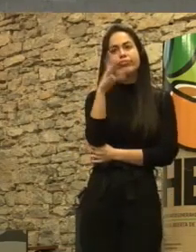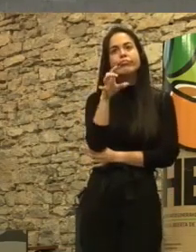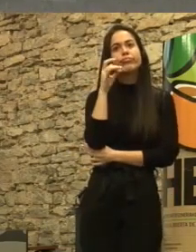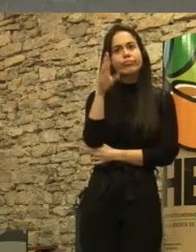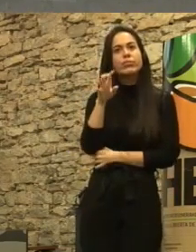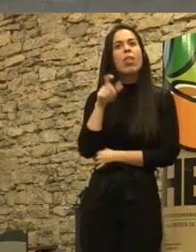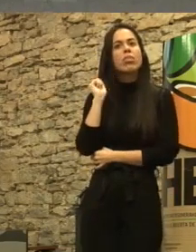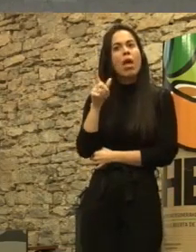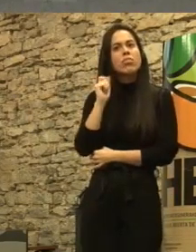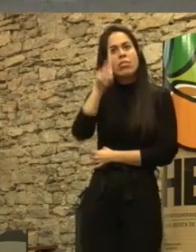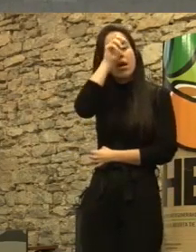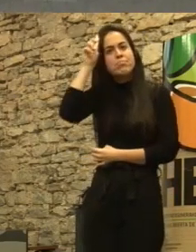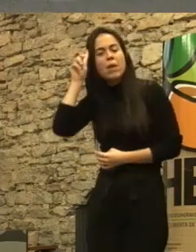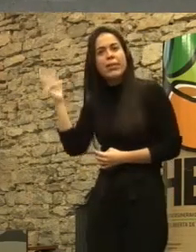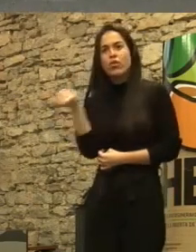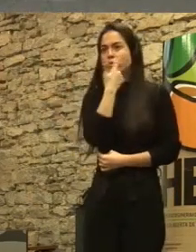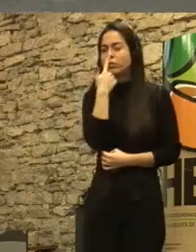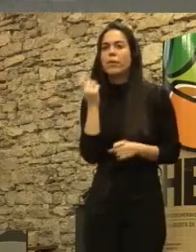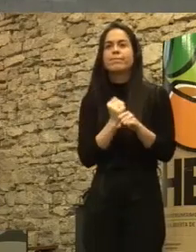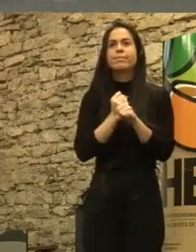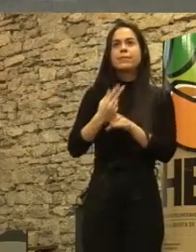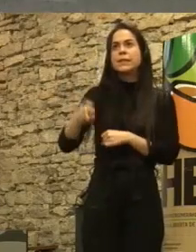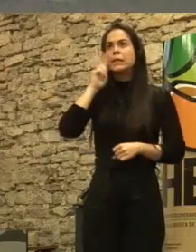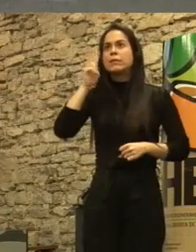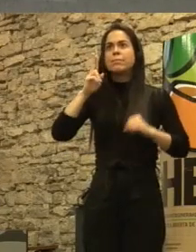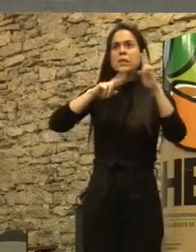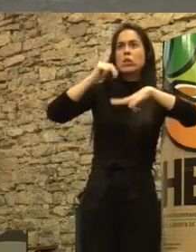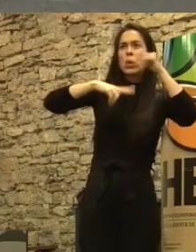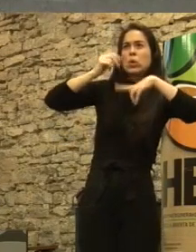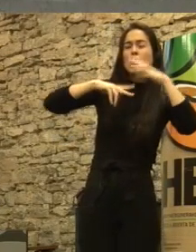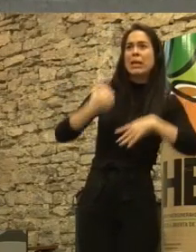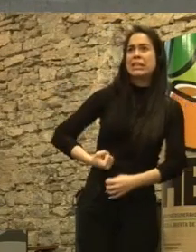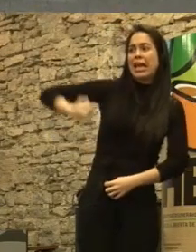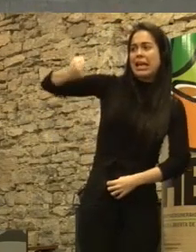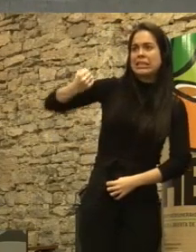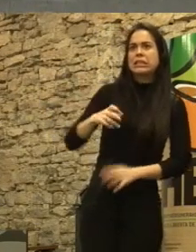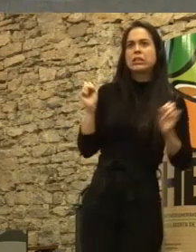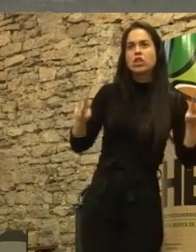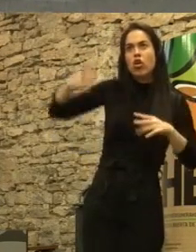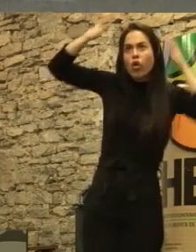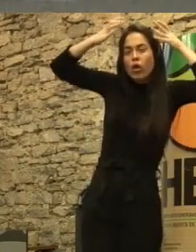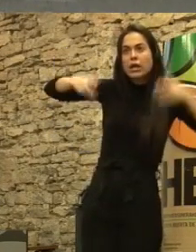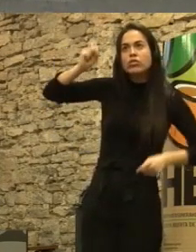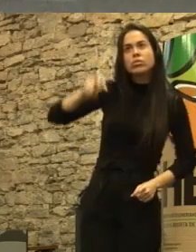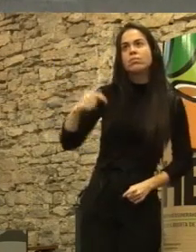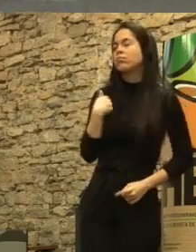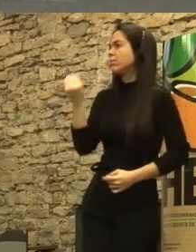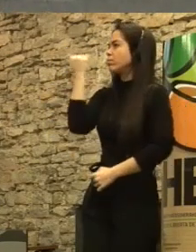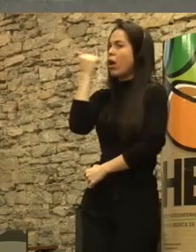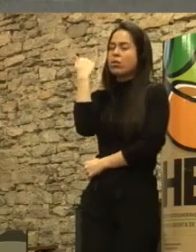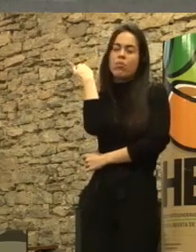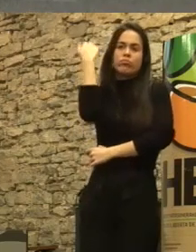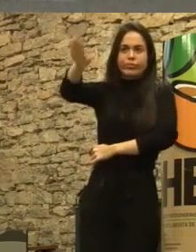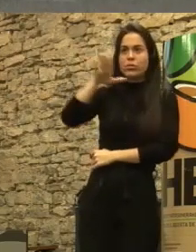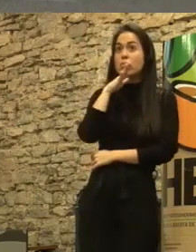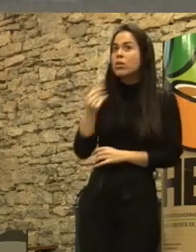a la de Madrid cuando voy por la calle y veo una obra con un señor descolgado, sin casco y sin arnés y cosas de esas, ¿no? Me parece muy importante porque, insisto, la gente se juega la vida. O, por